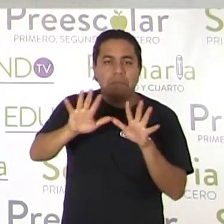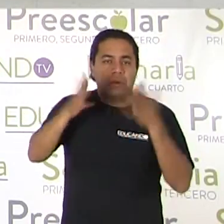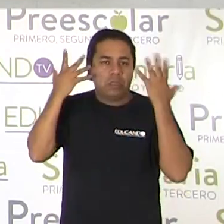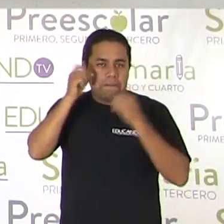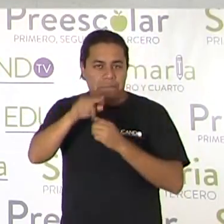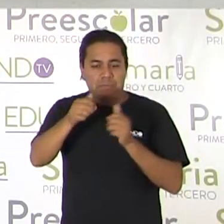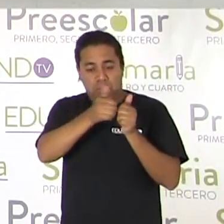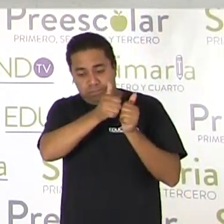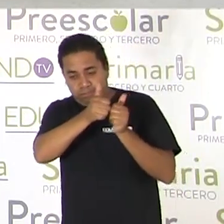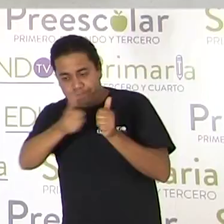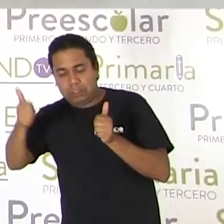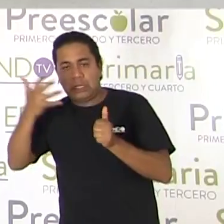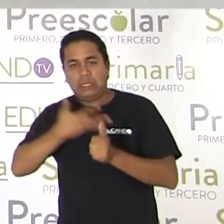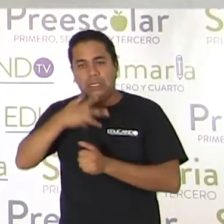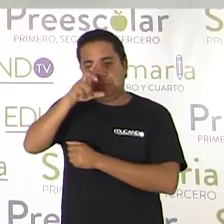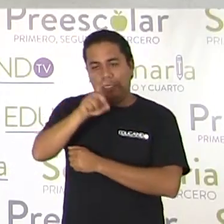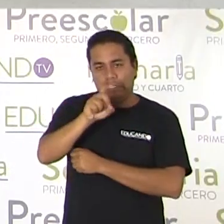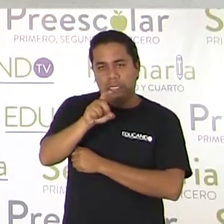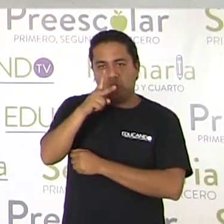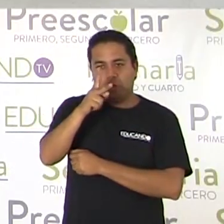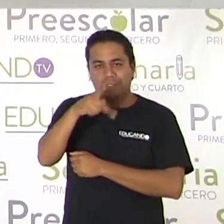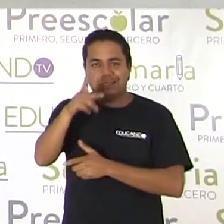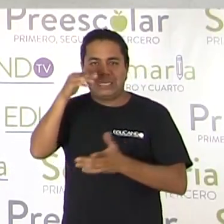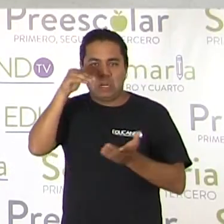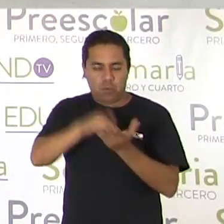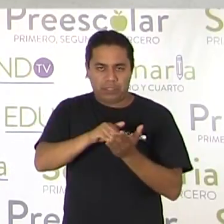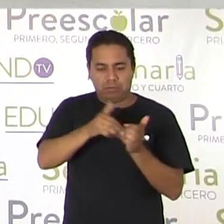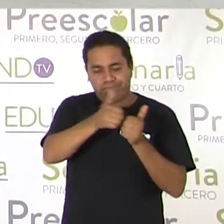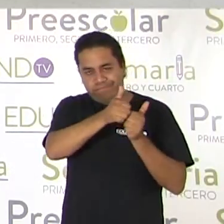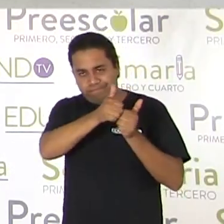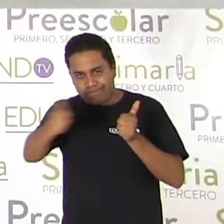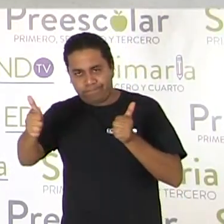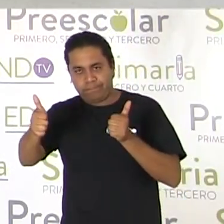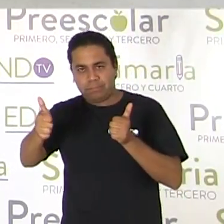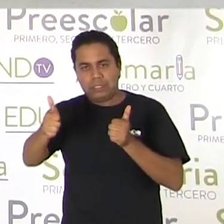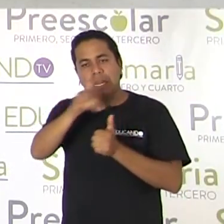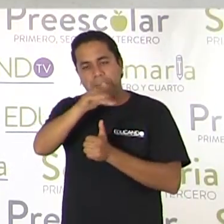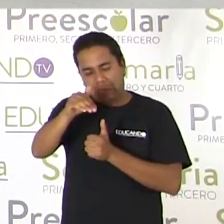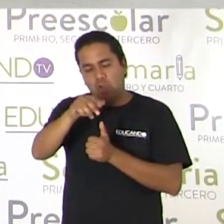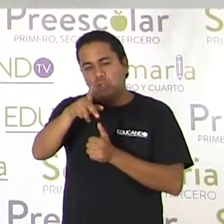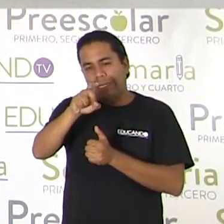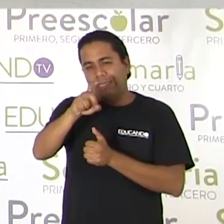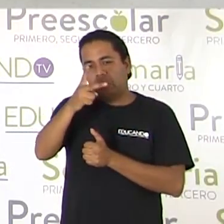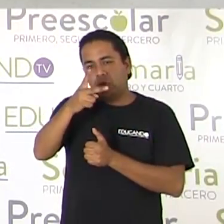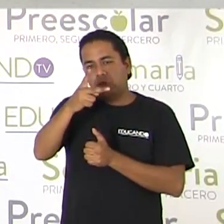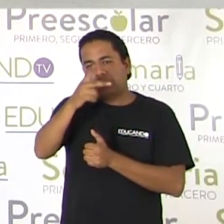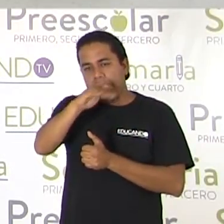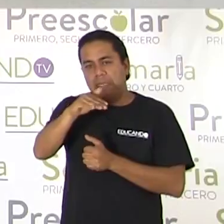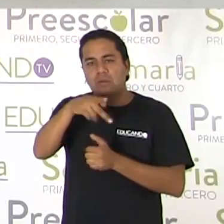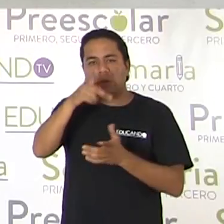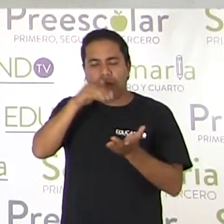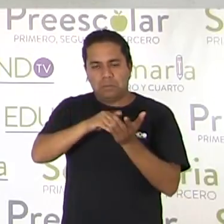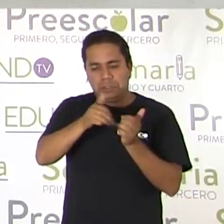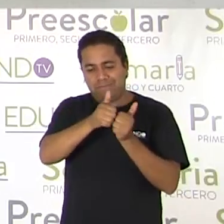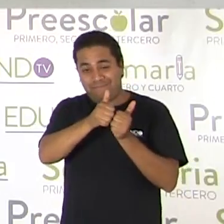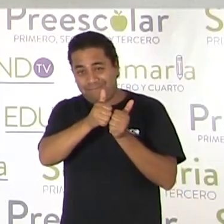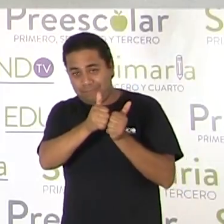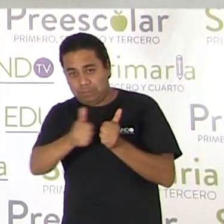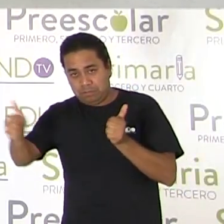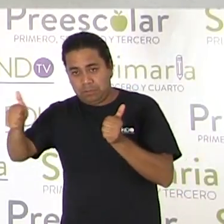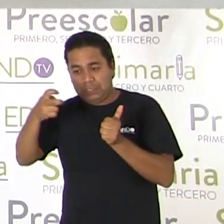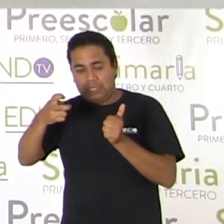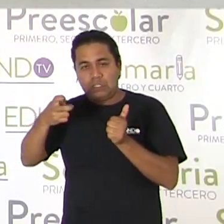son 32 kilómetros y medio, y de esos 32 kilómetros